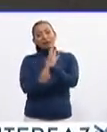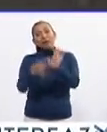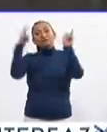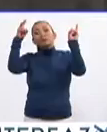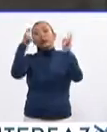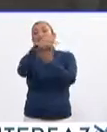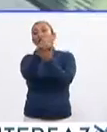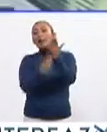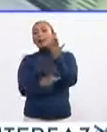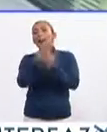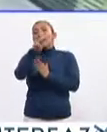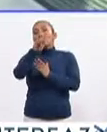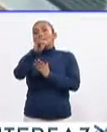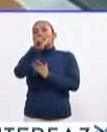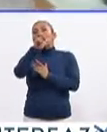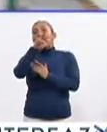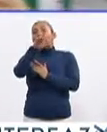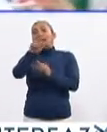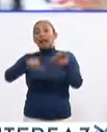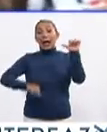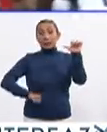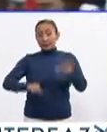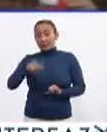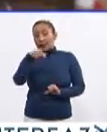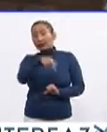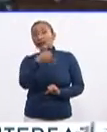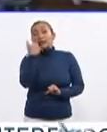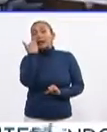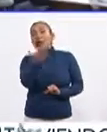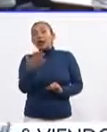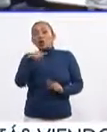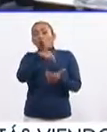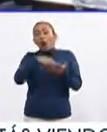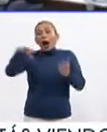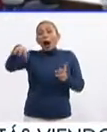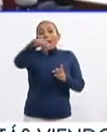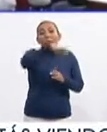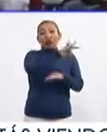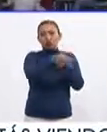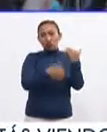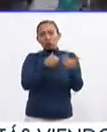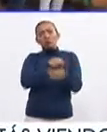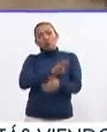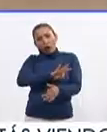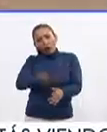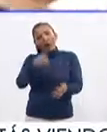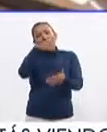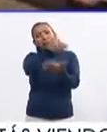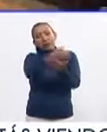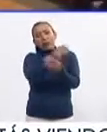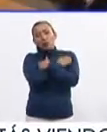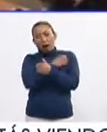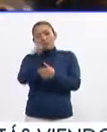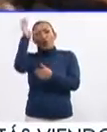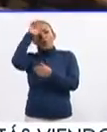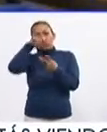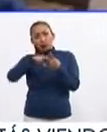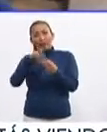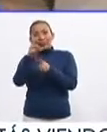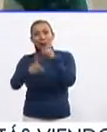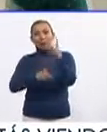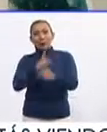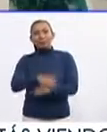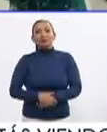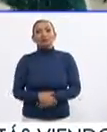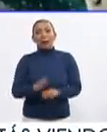el programa Pilares, acción que busca crear espacios para que todos tengan acceso a la educación, cultura y